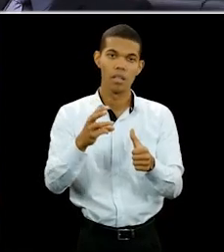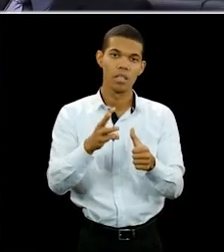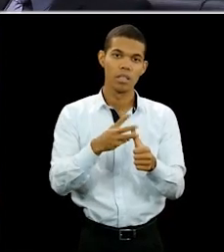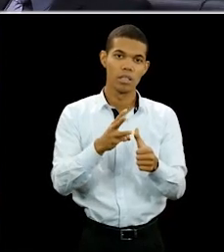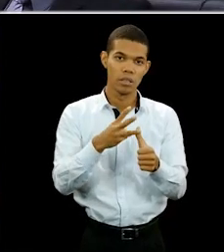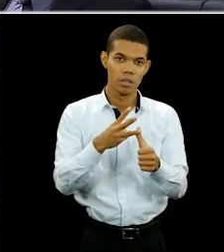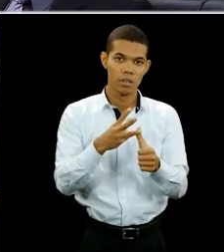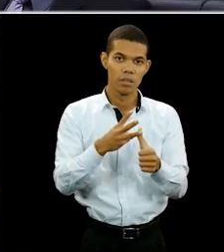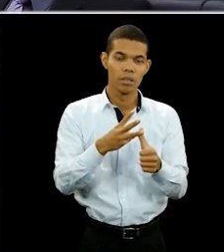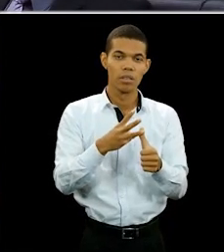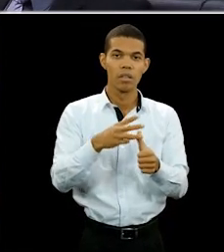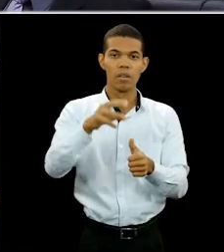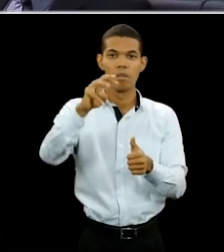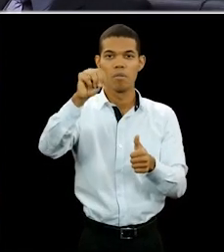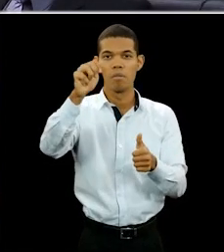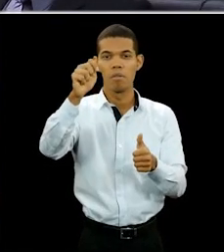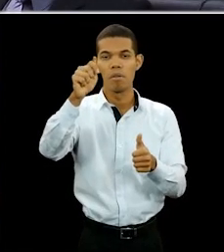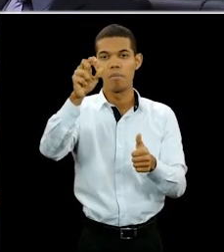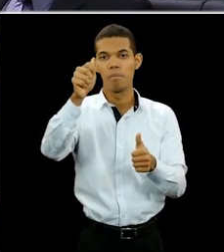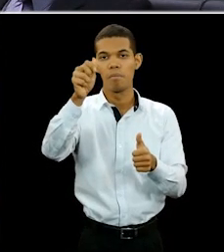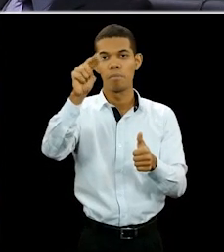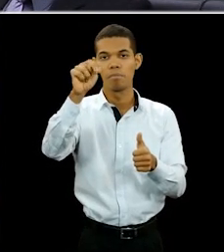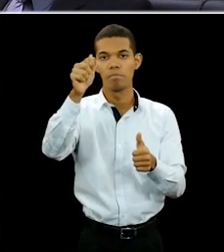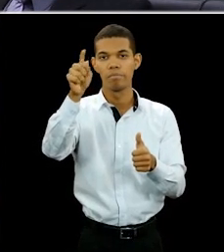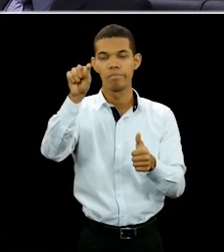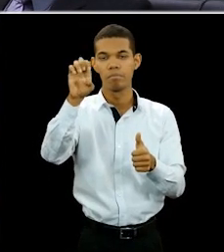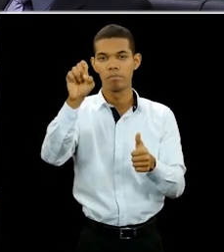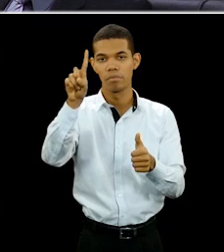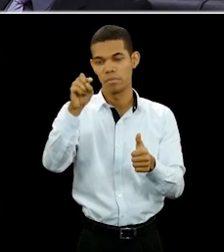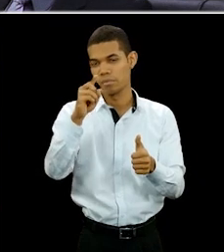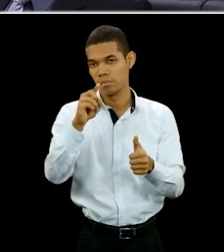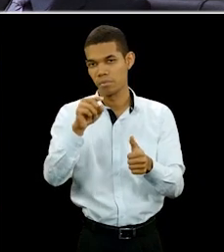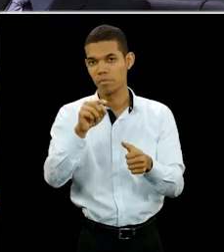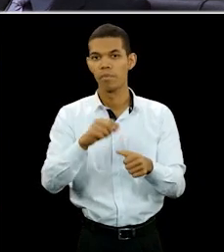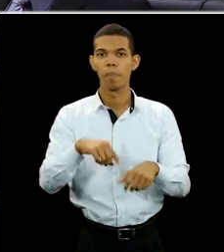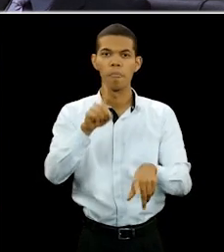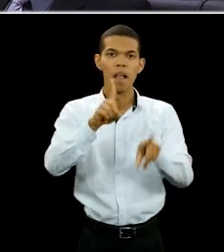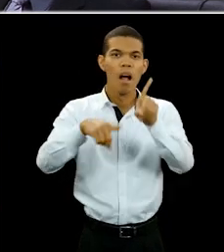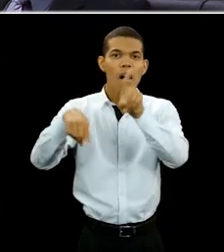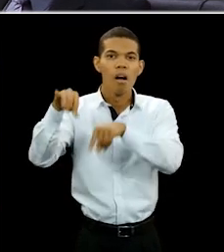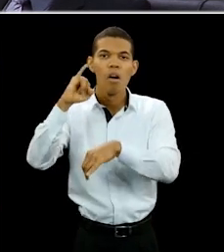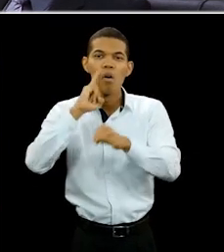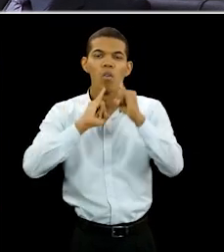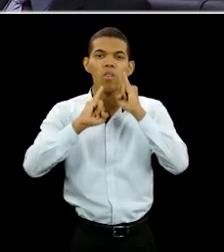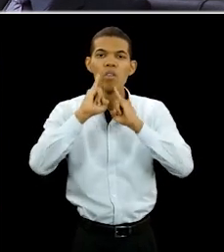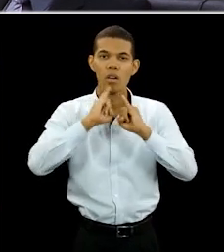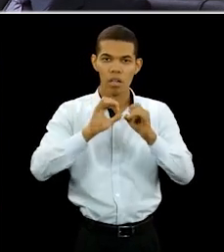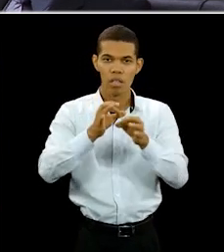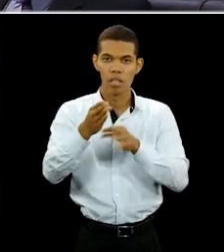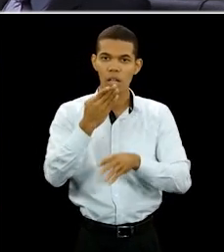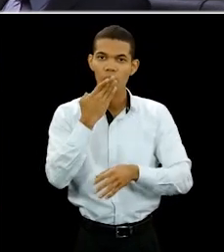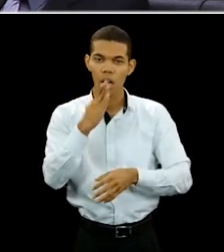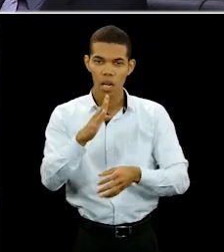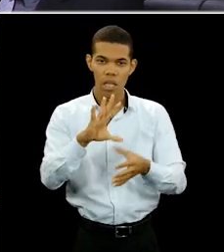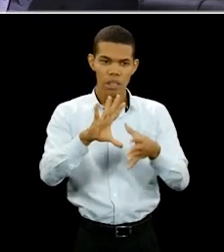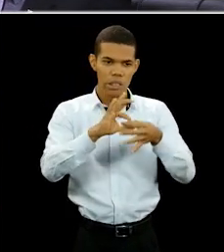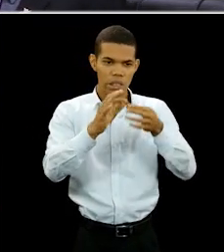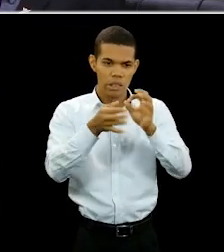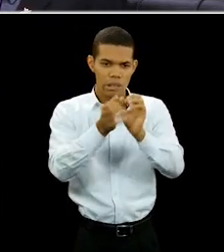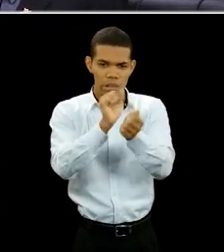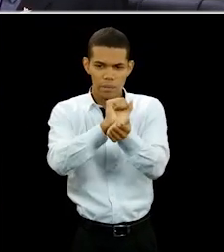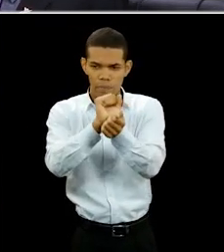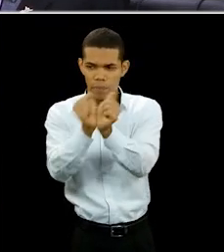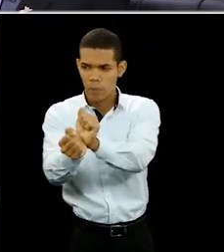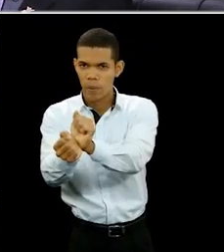cuando fueron deportados algunos israelitas de Jerusalén entre ellos habían muchos